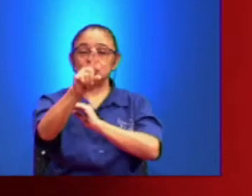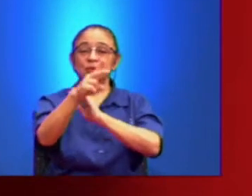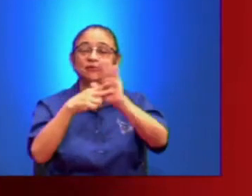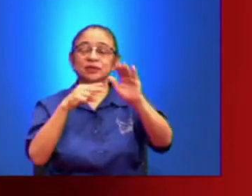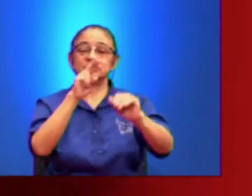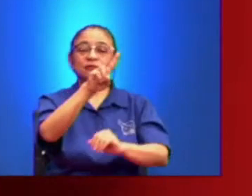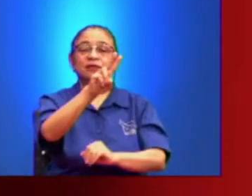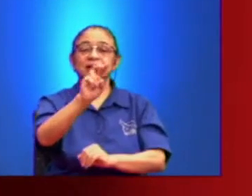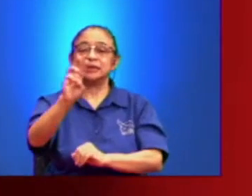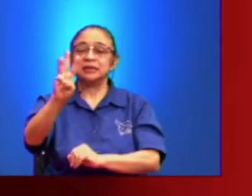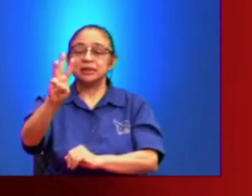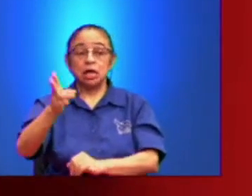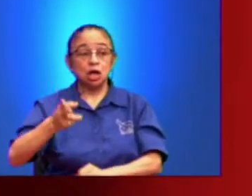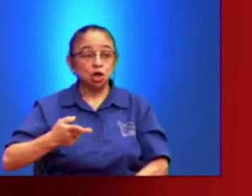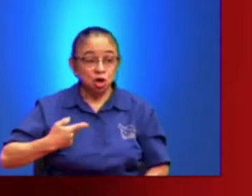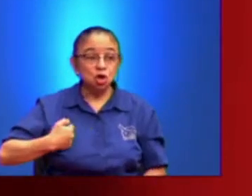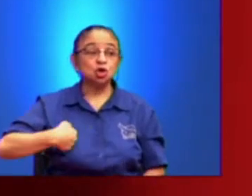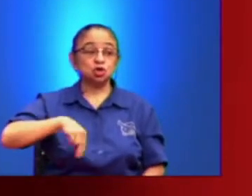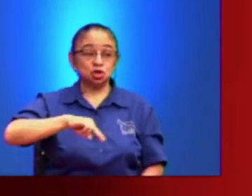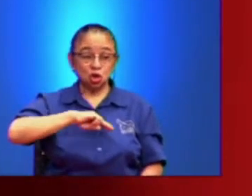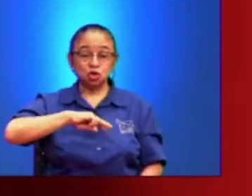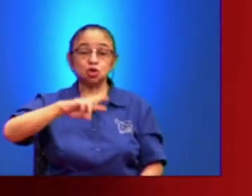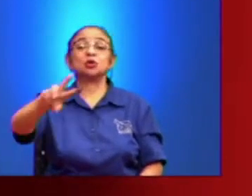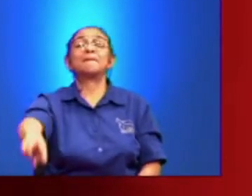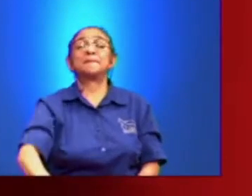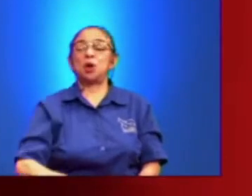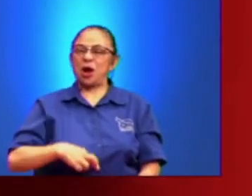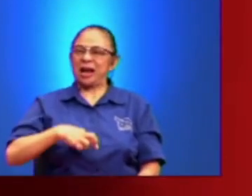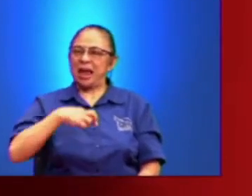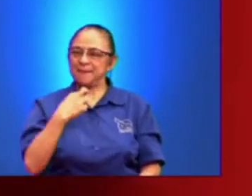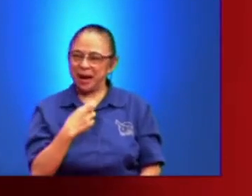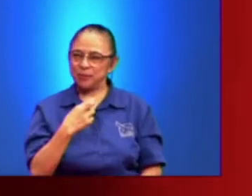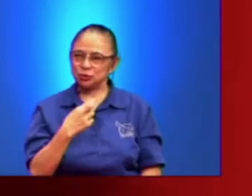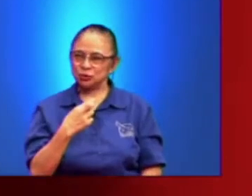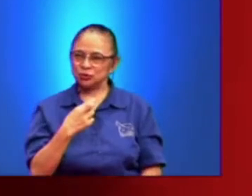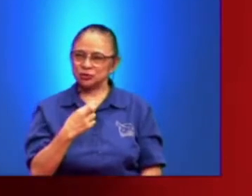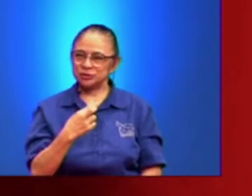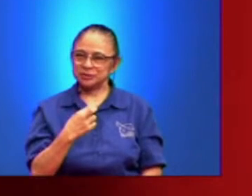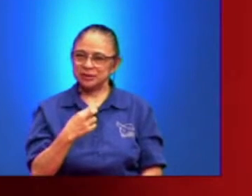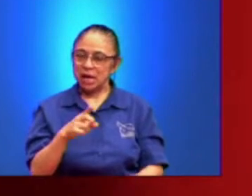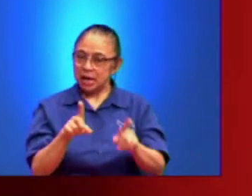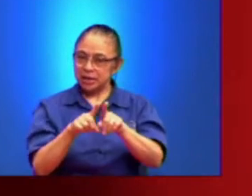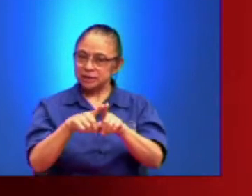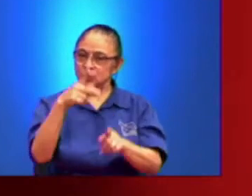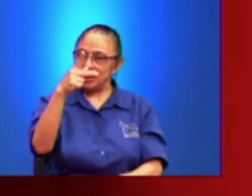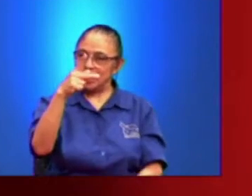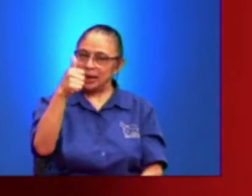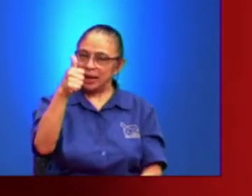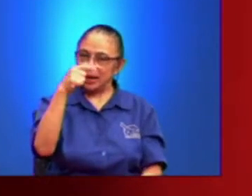acá está hello a un mesías crucificado